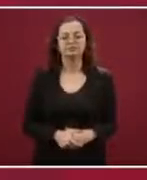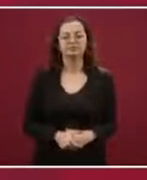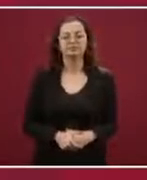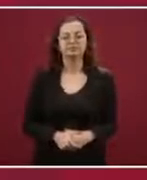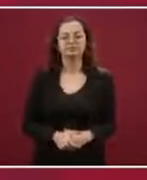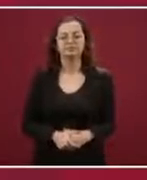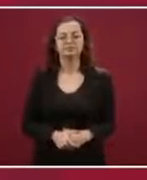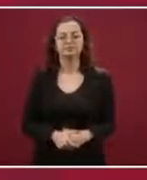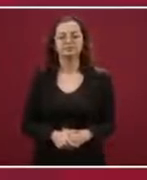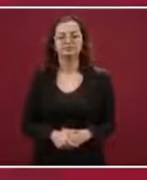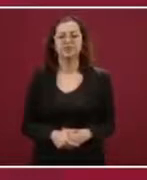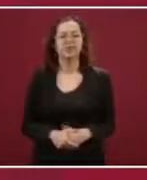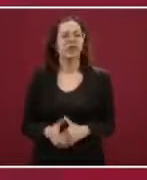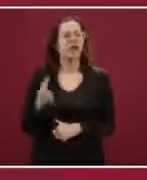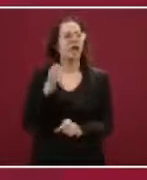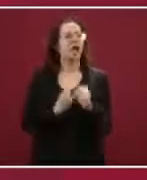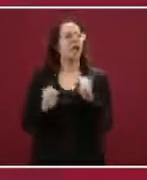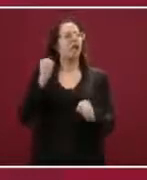Desde